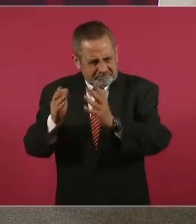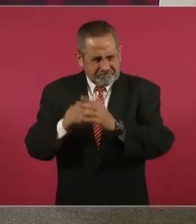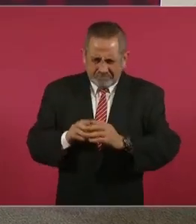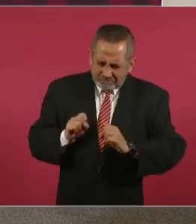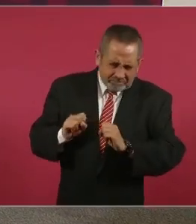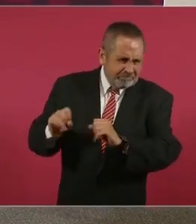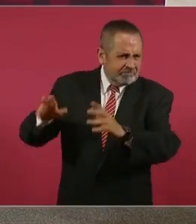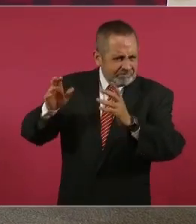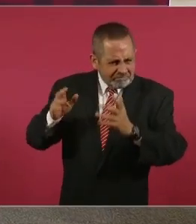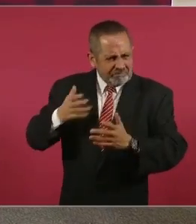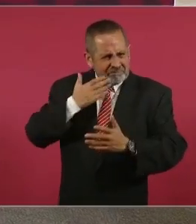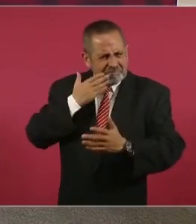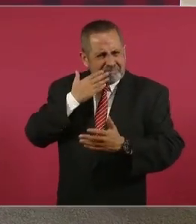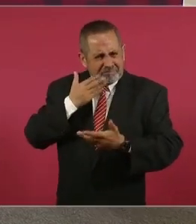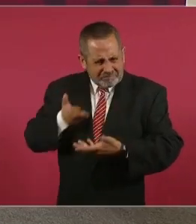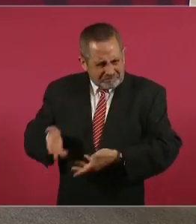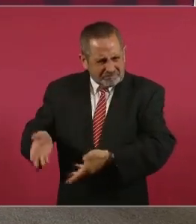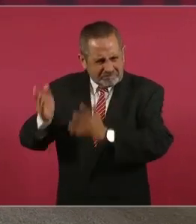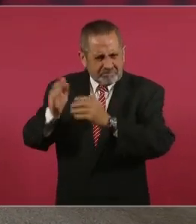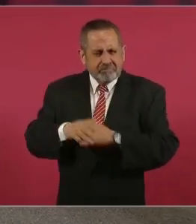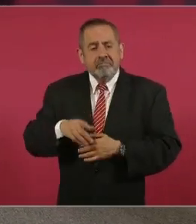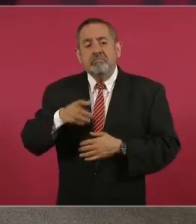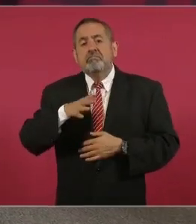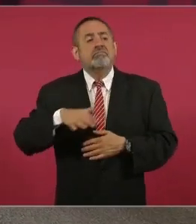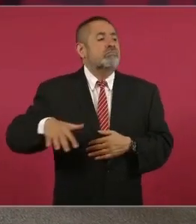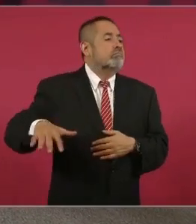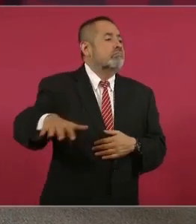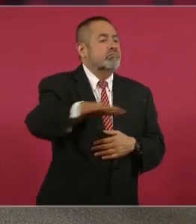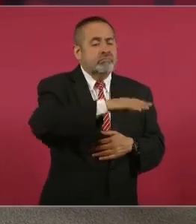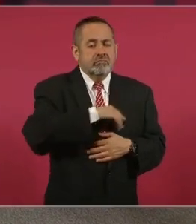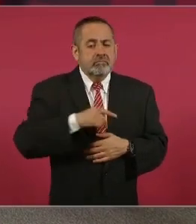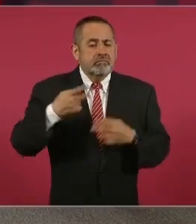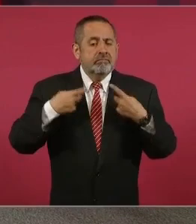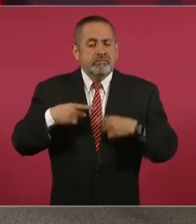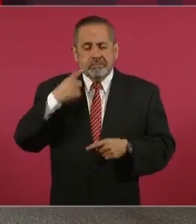dejan para que sea el pueblo el que decida?